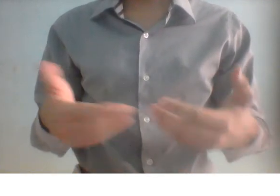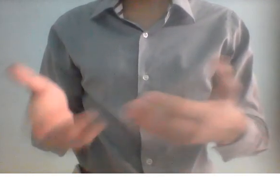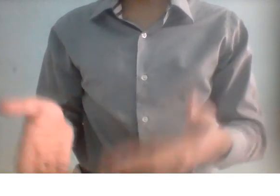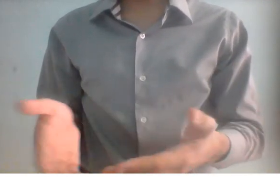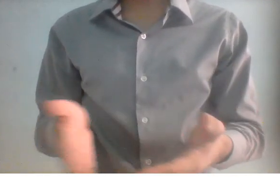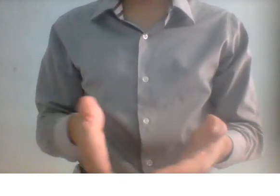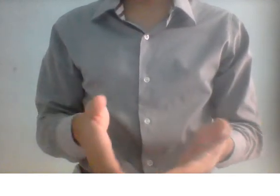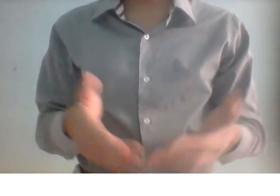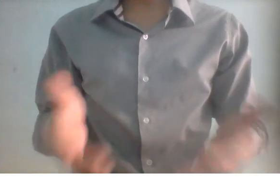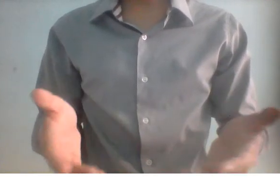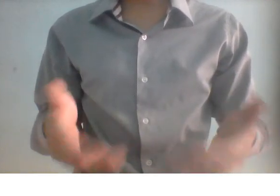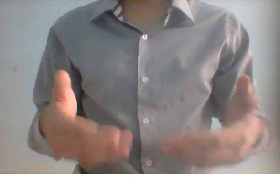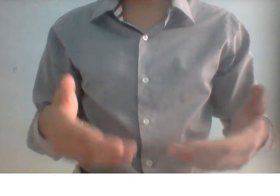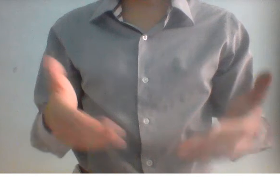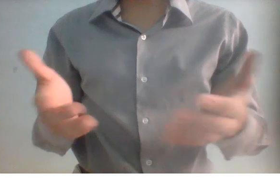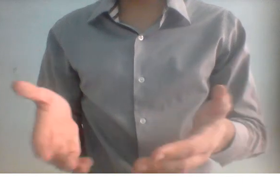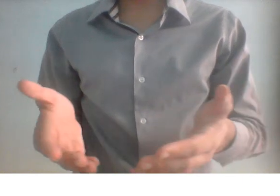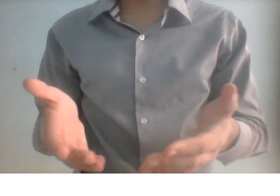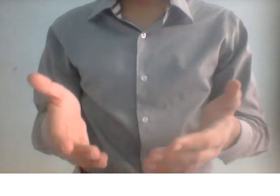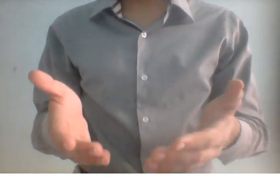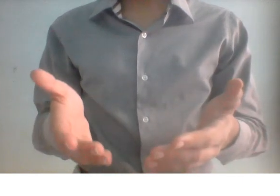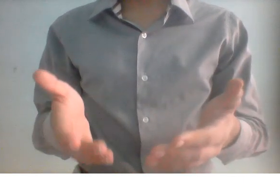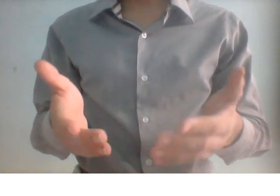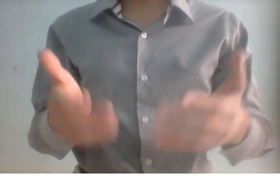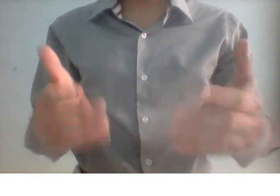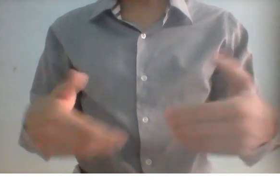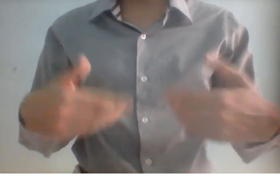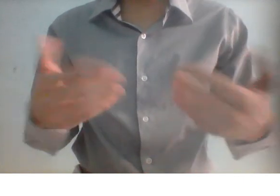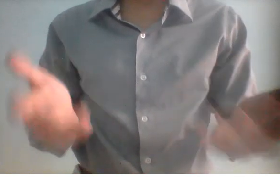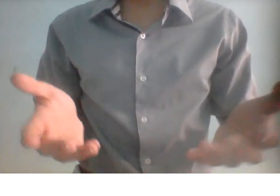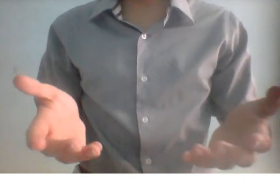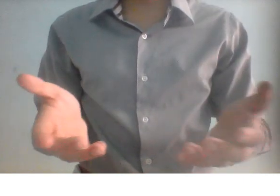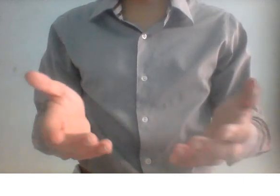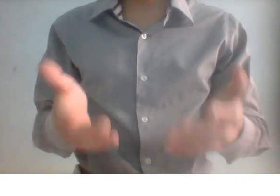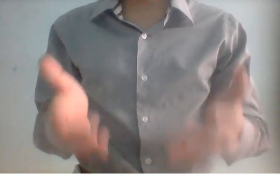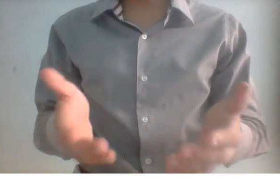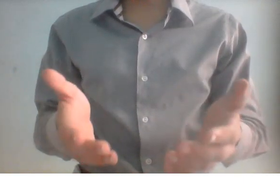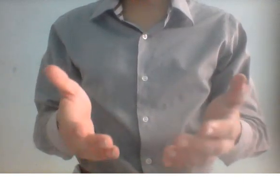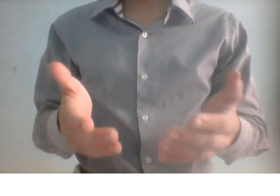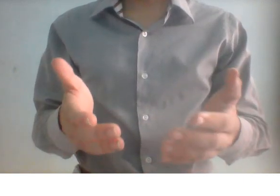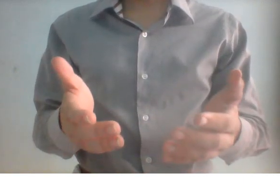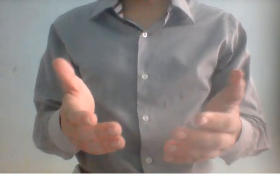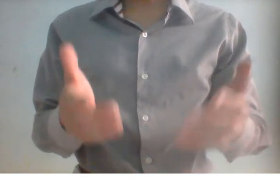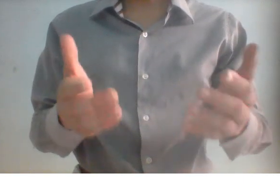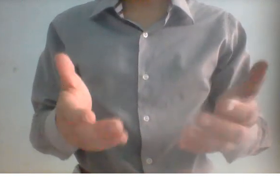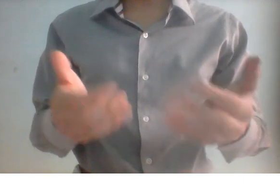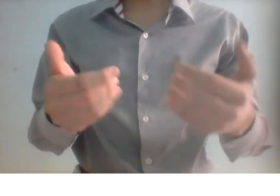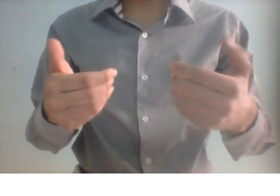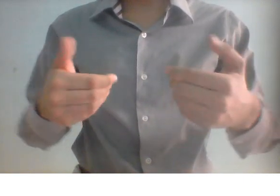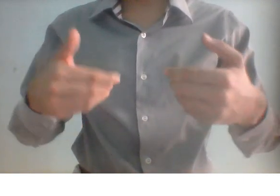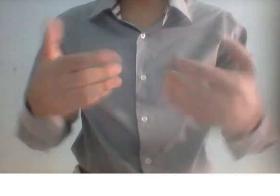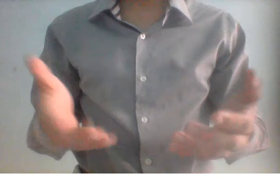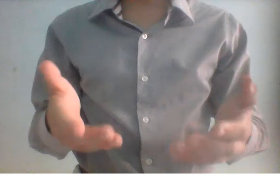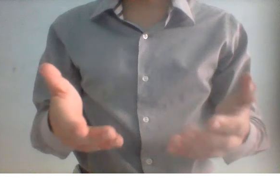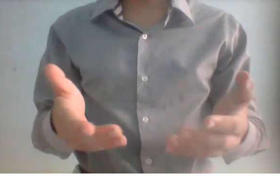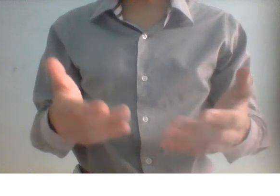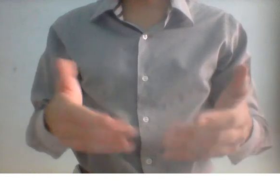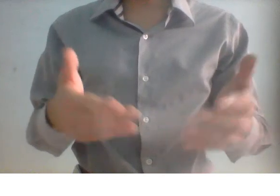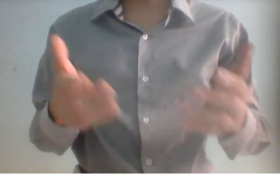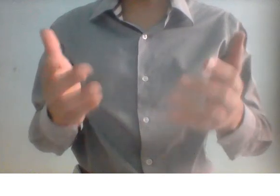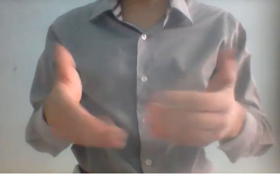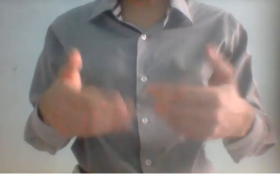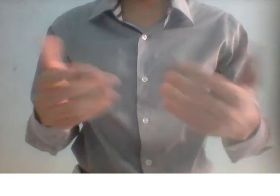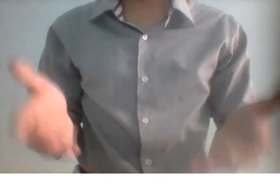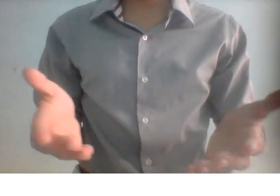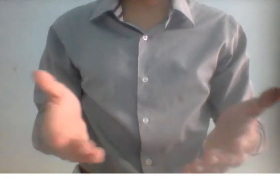porque fueron contratos que mayormente fueron creados para que el suministro de ciertos elementos fuera a precios súper bajos,